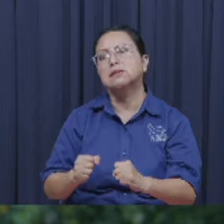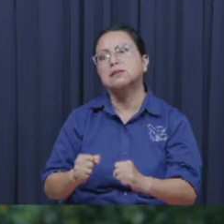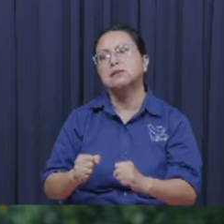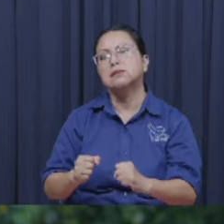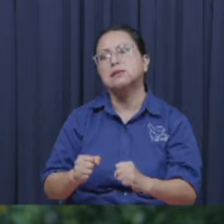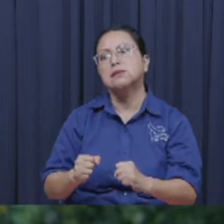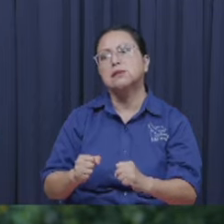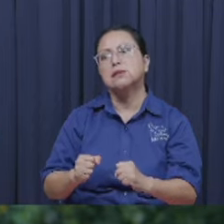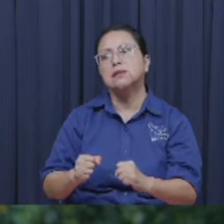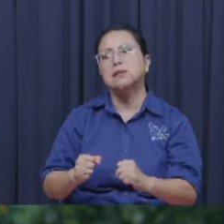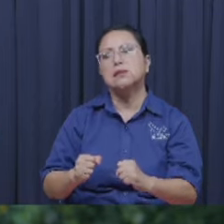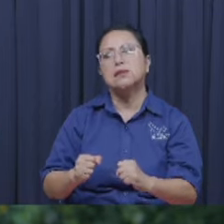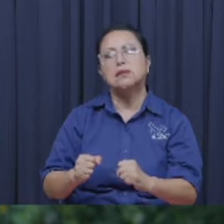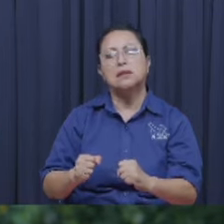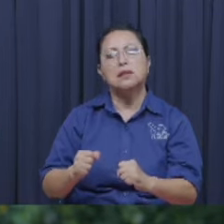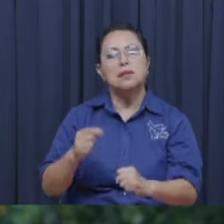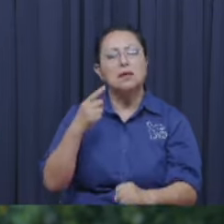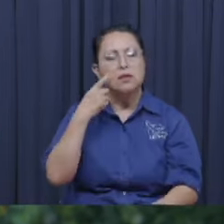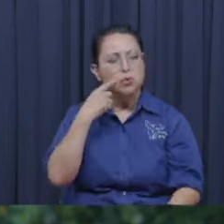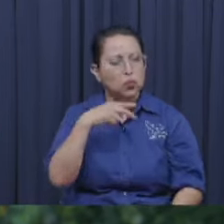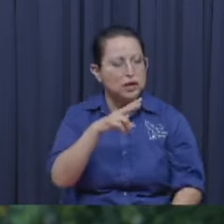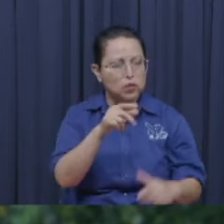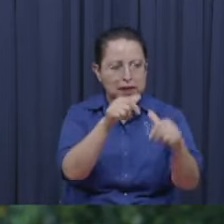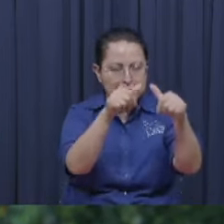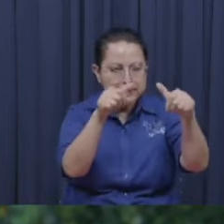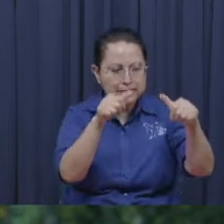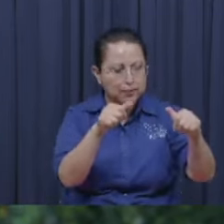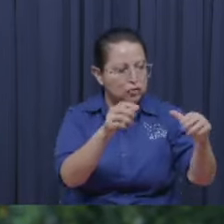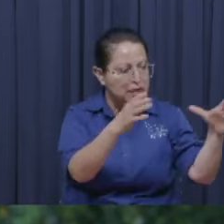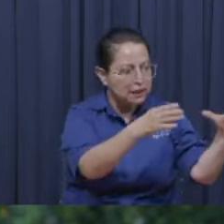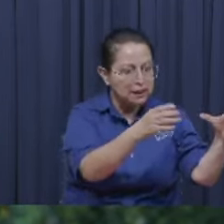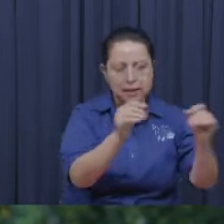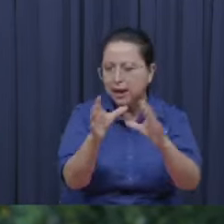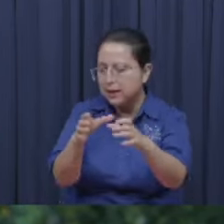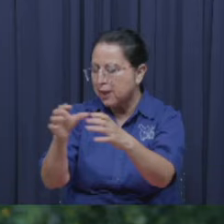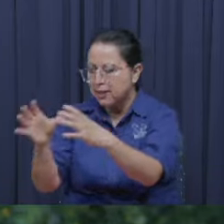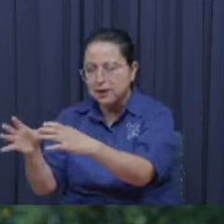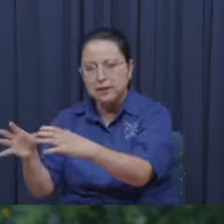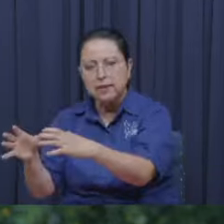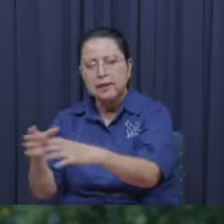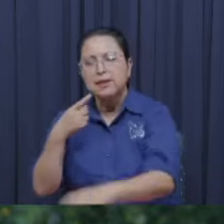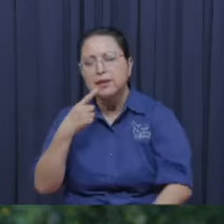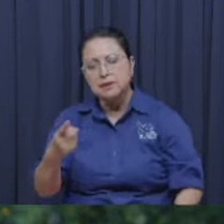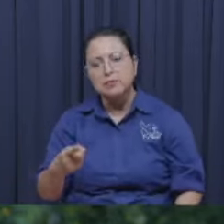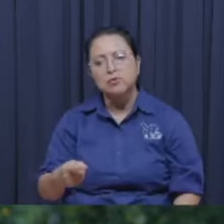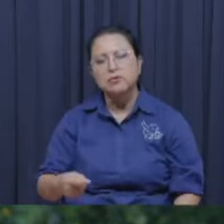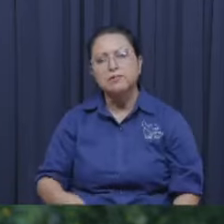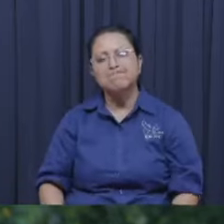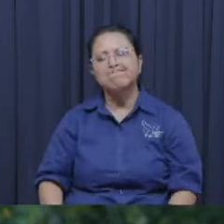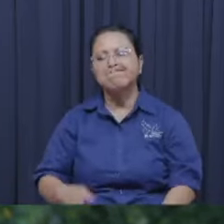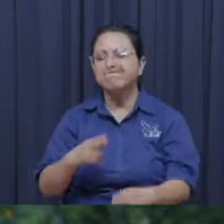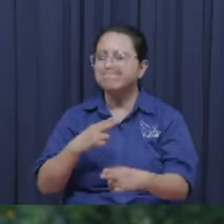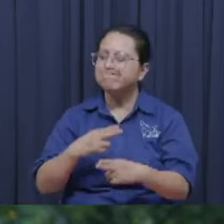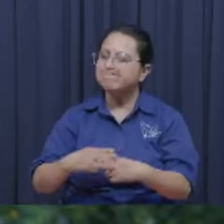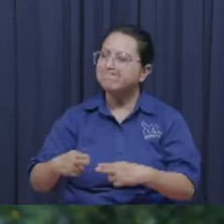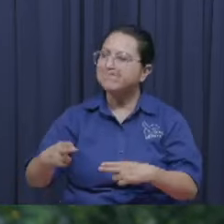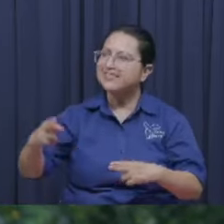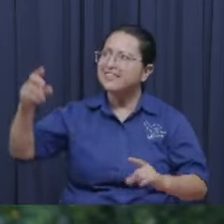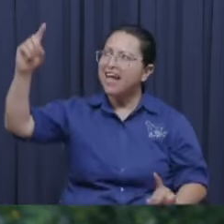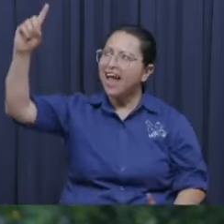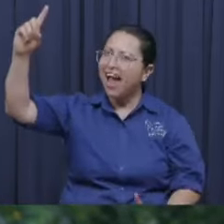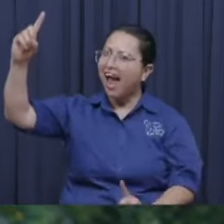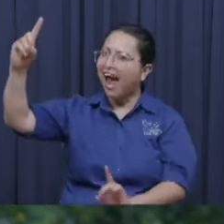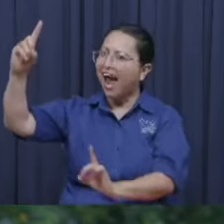Cuando juntamos todos los escenarios, no nos queda más que decir, ya no tenemos mucho tiempo en esta tierra. Y como